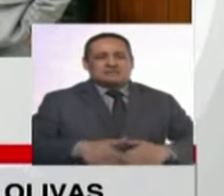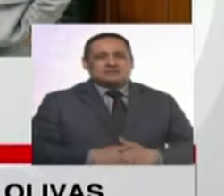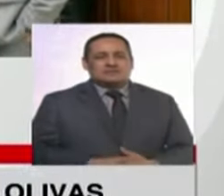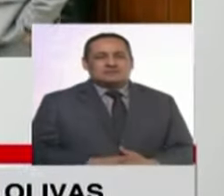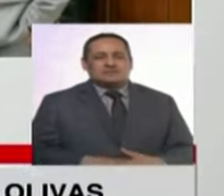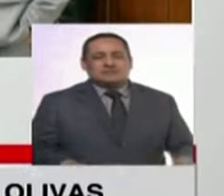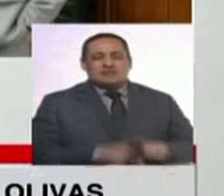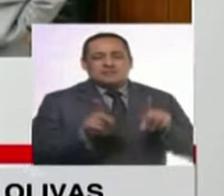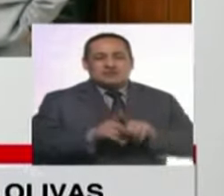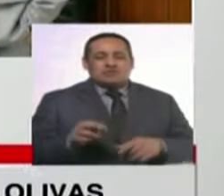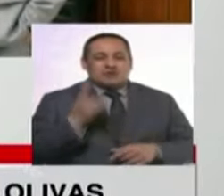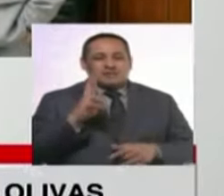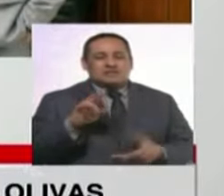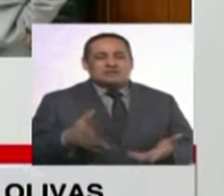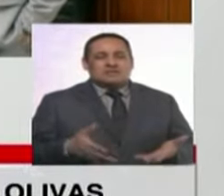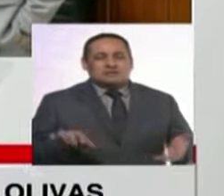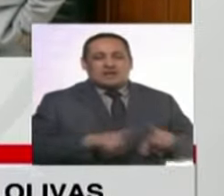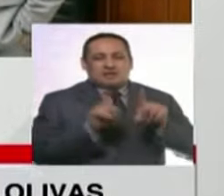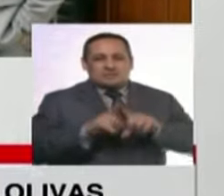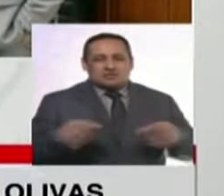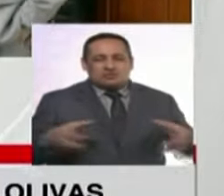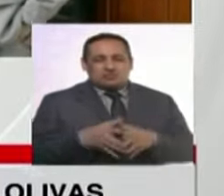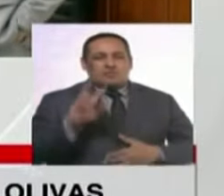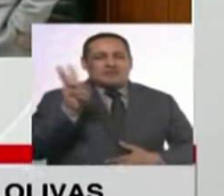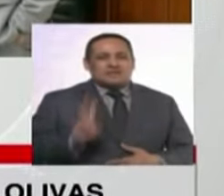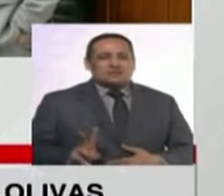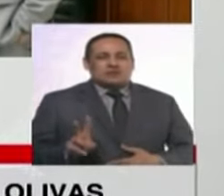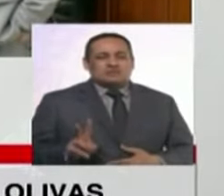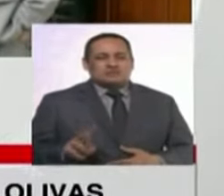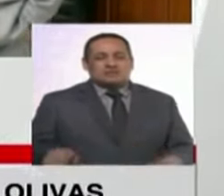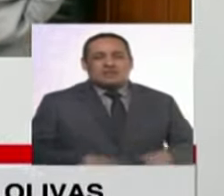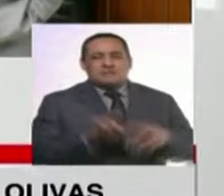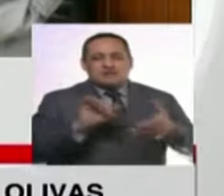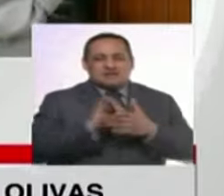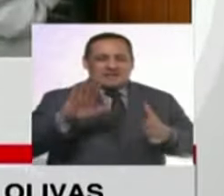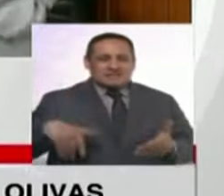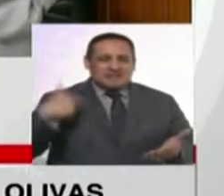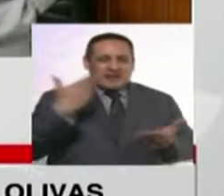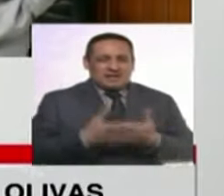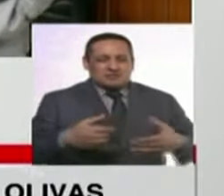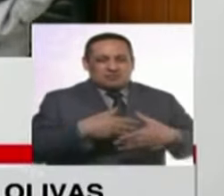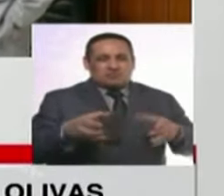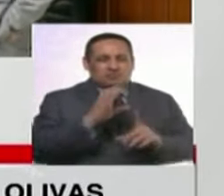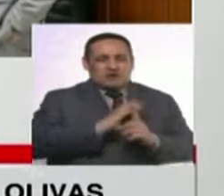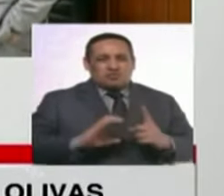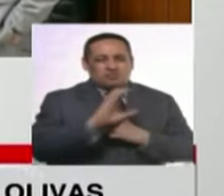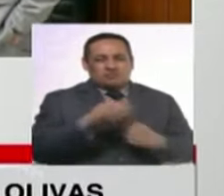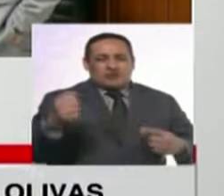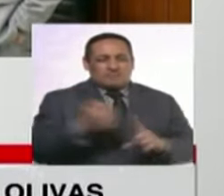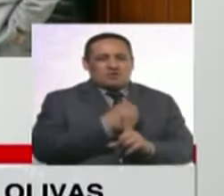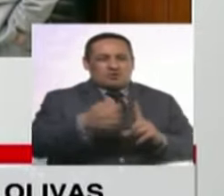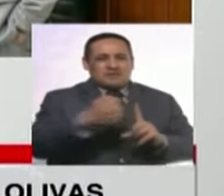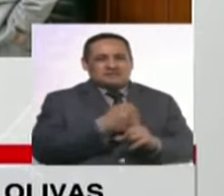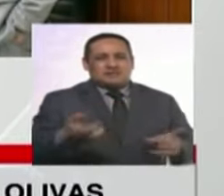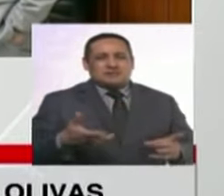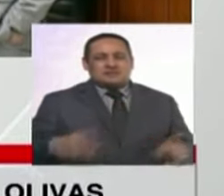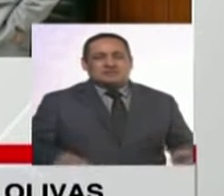contra la delincuencia de los venezolanos que han traído una cultura de violencia